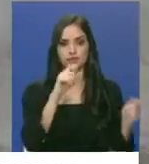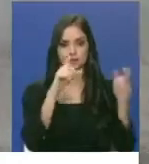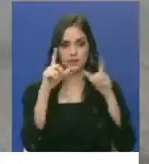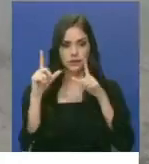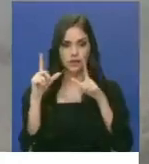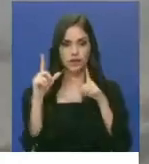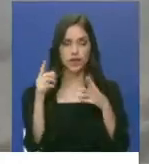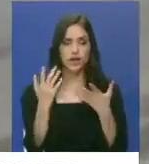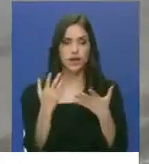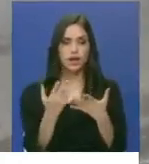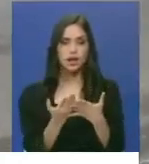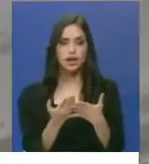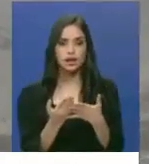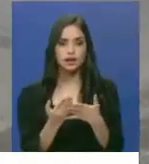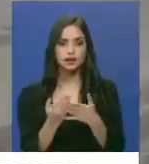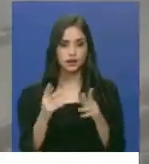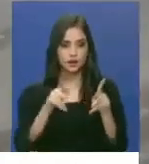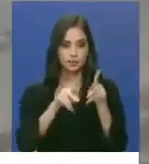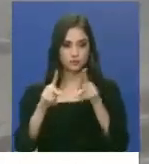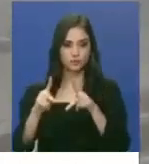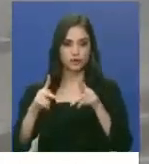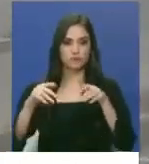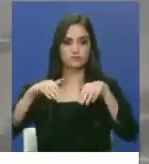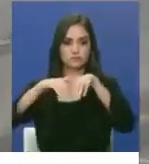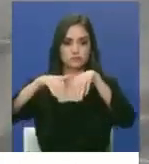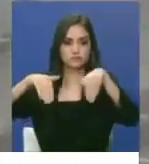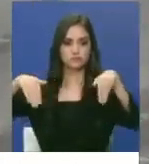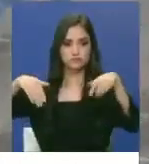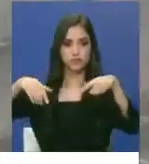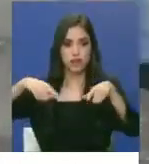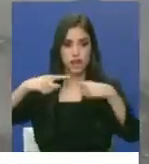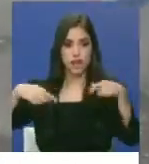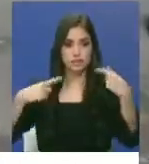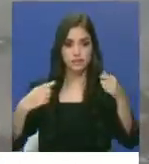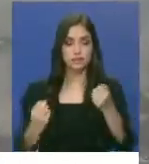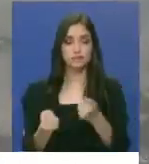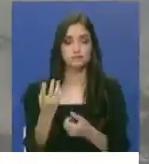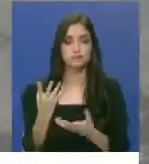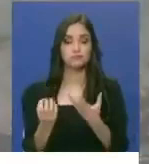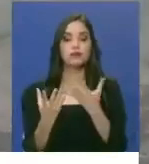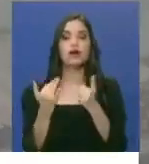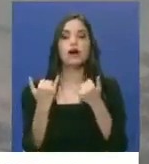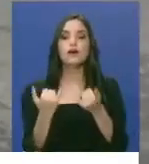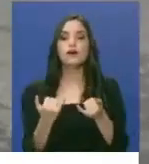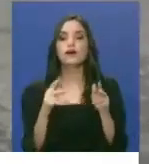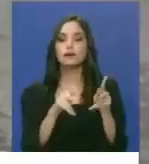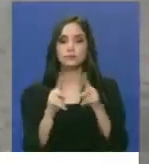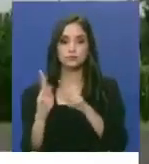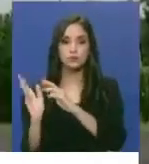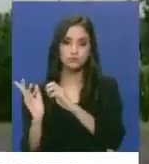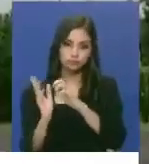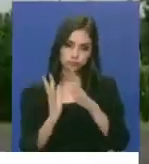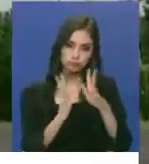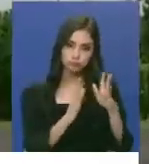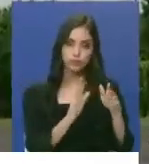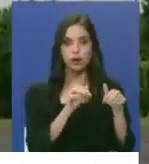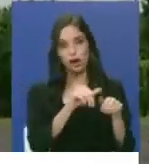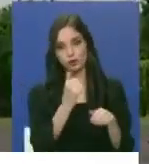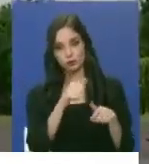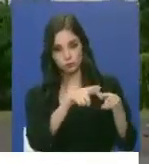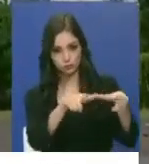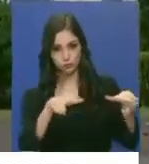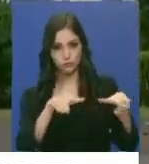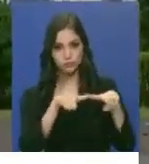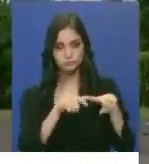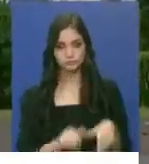demás, así que vamos a estar trabajando en las imágenes directas que está pasando en este momento. Ya se retiran del punto, van para otro punto, esa es mía, van